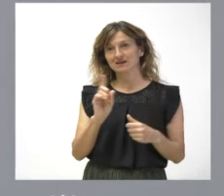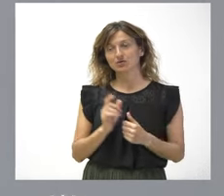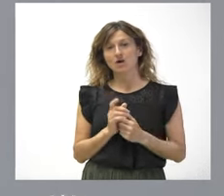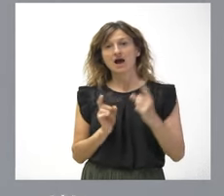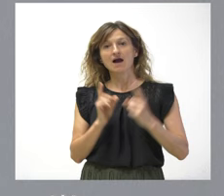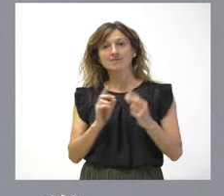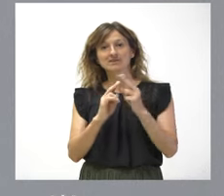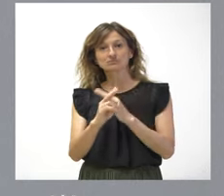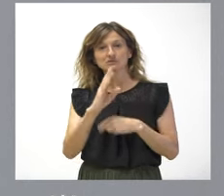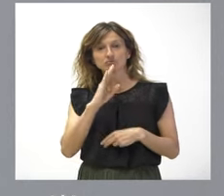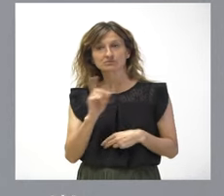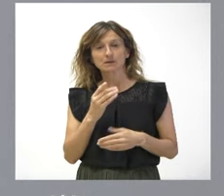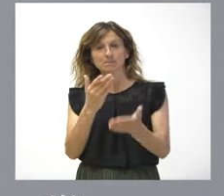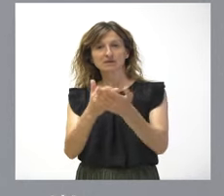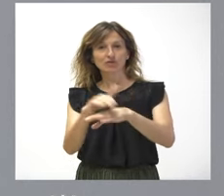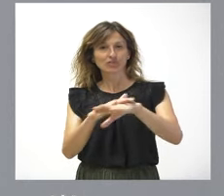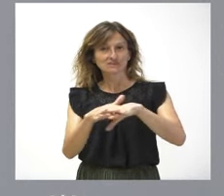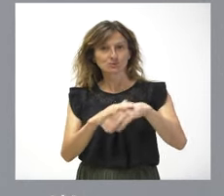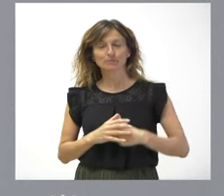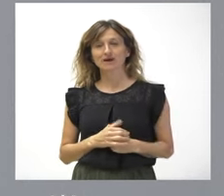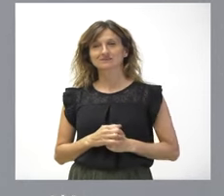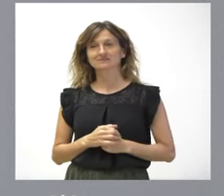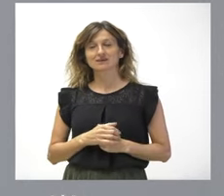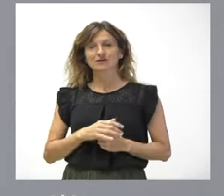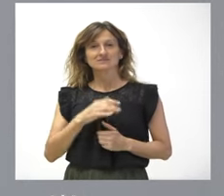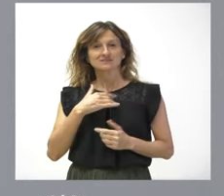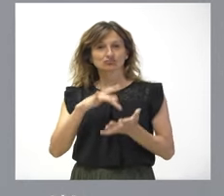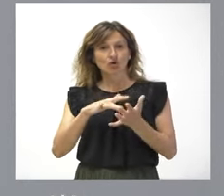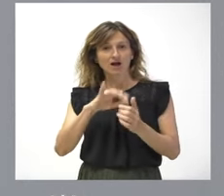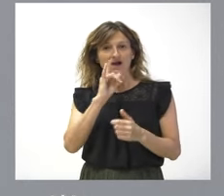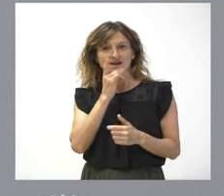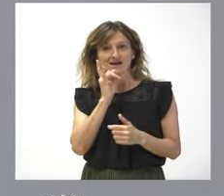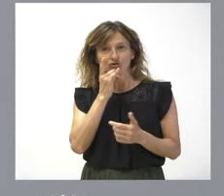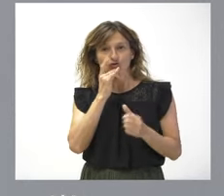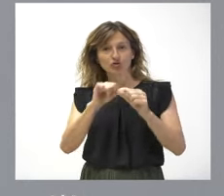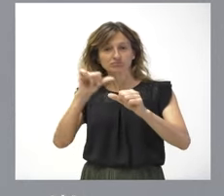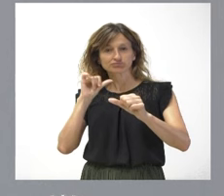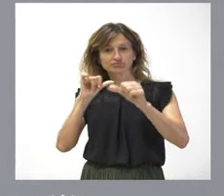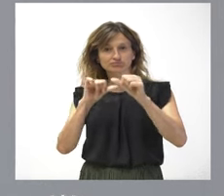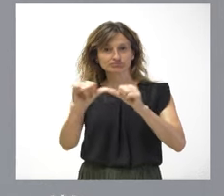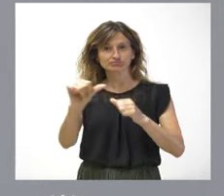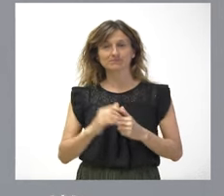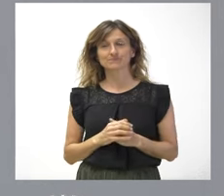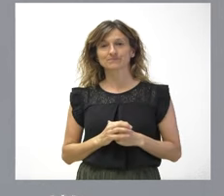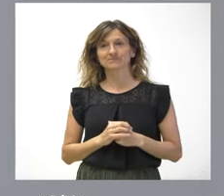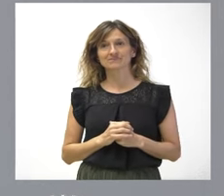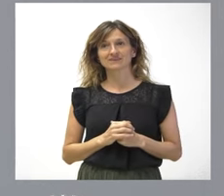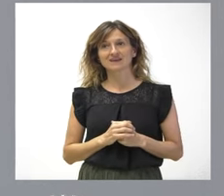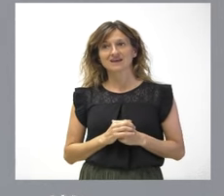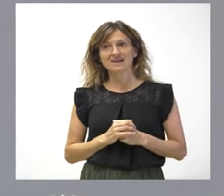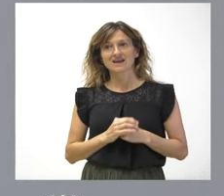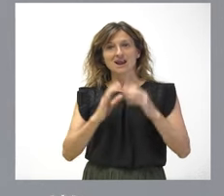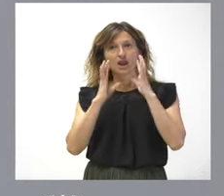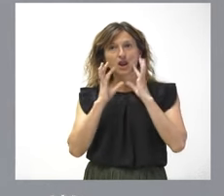la mejor posible le pido de antemano disculpas por los errores que pueda cometer y por los que haya acometido lógicamente en esta